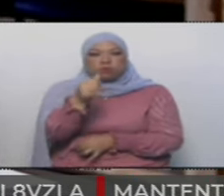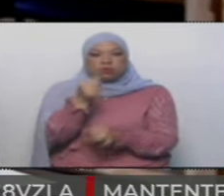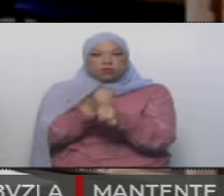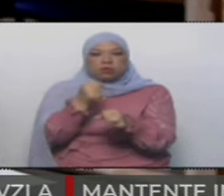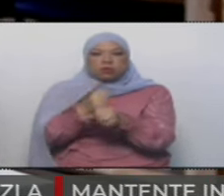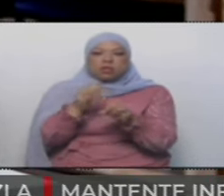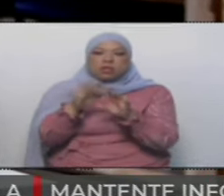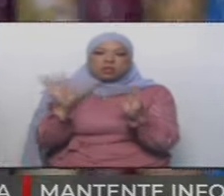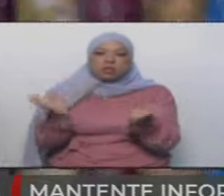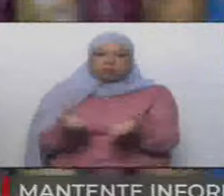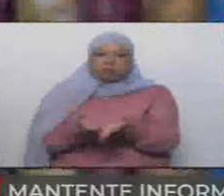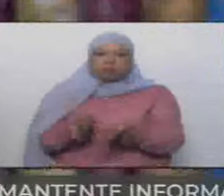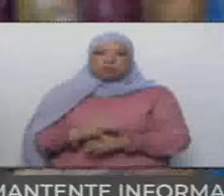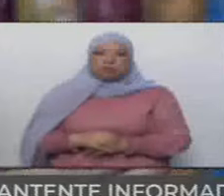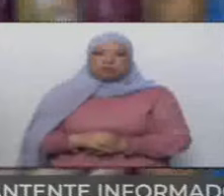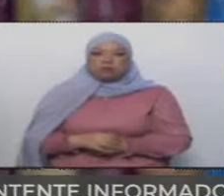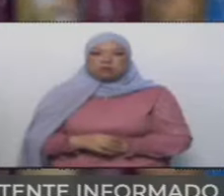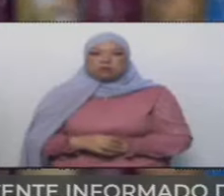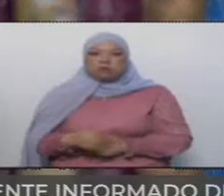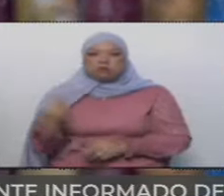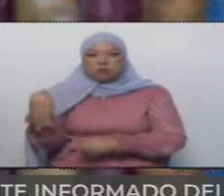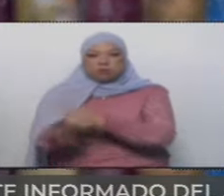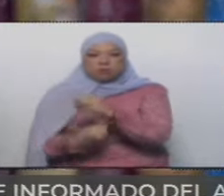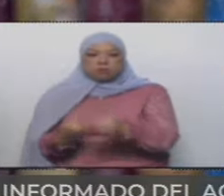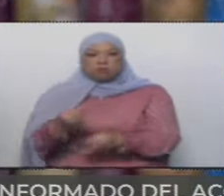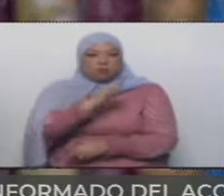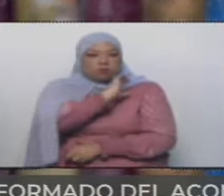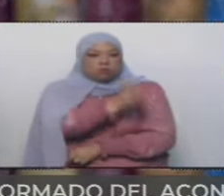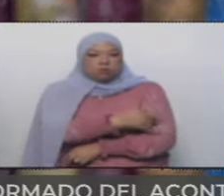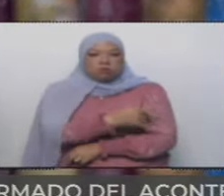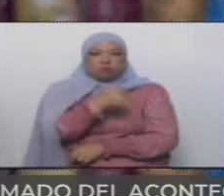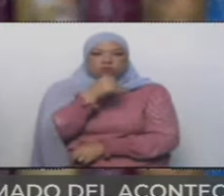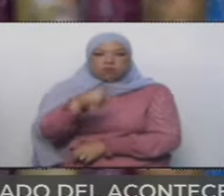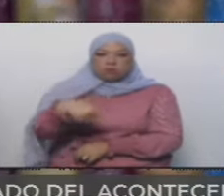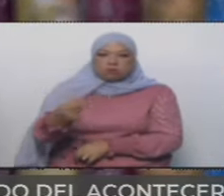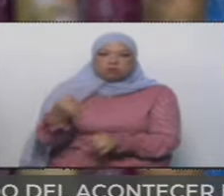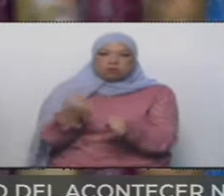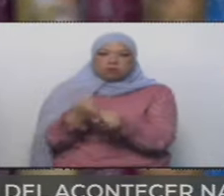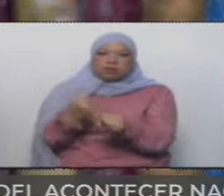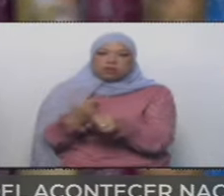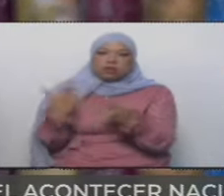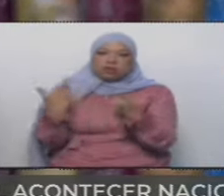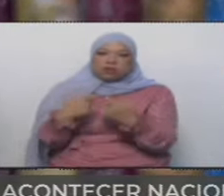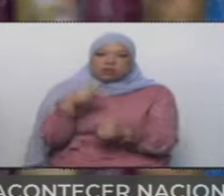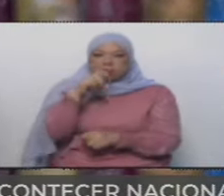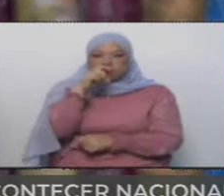mundo en medio de una crisis energética, ¿no? Después de la guerra que provocaron.